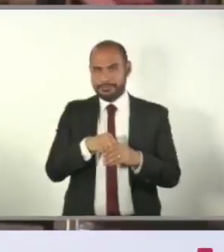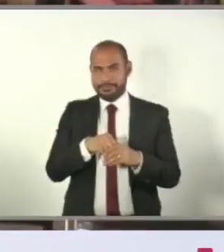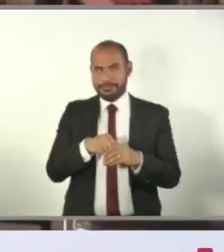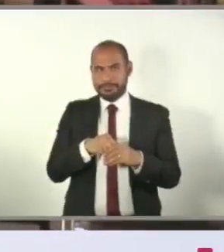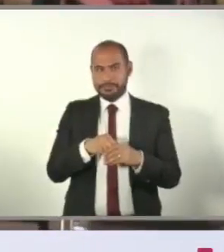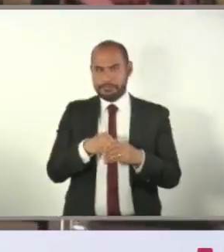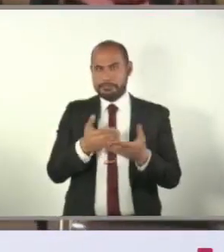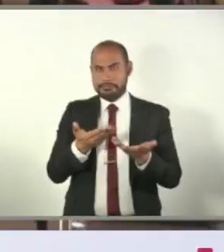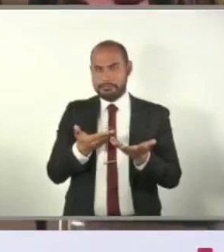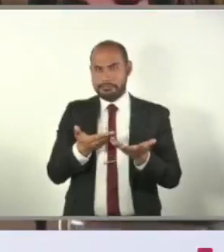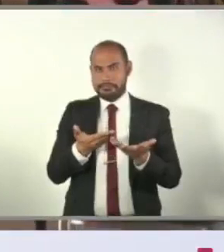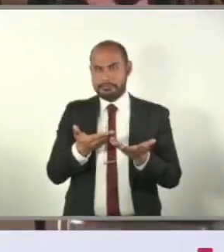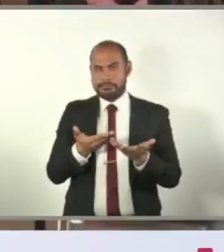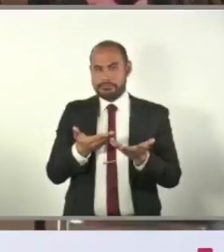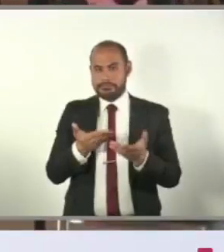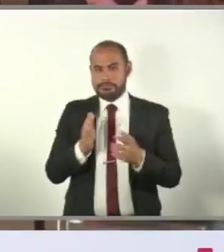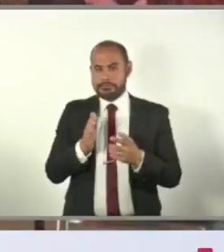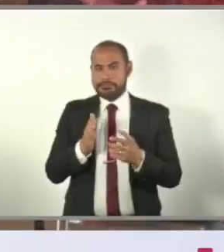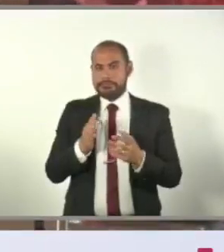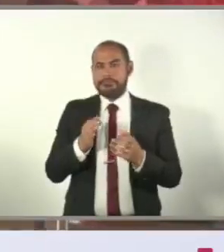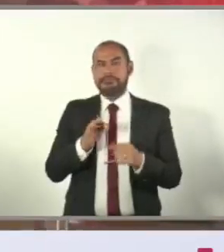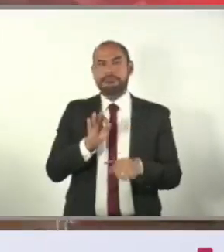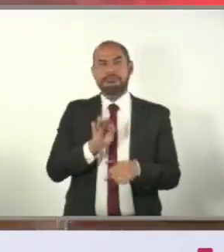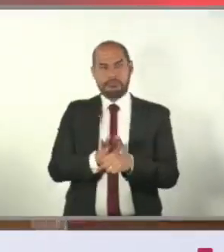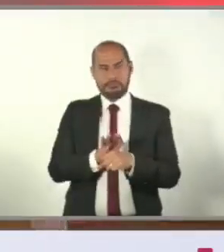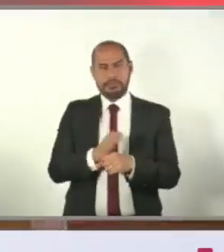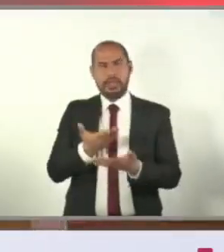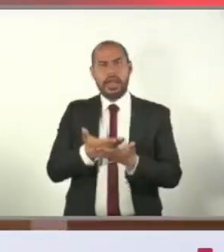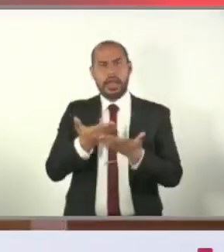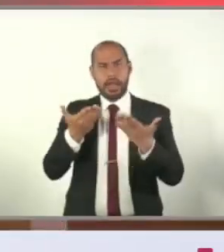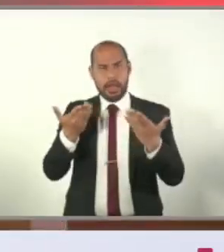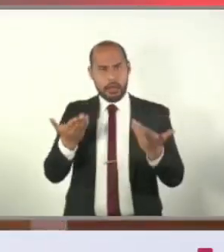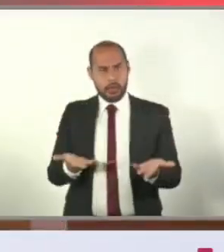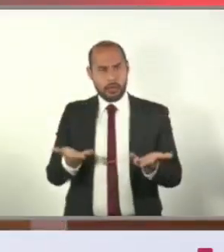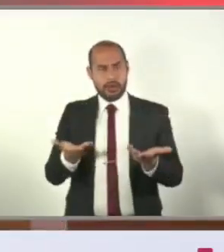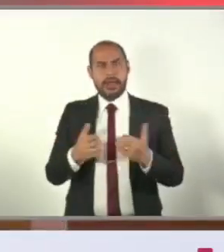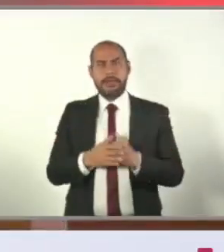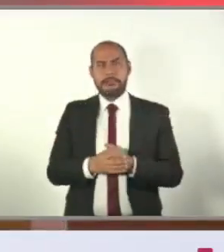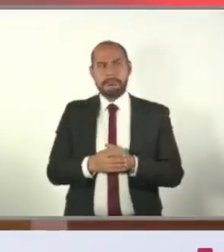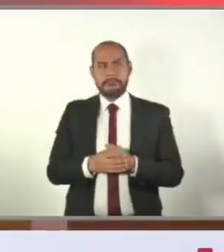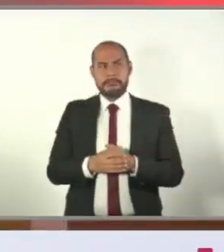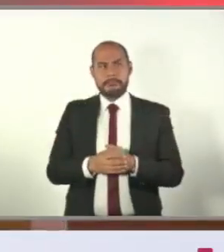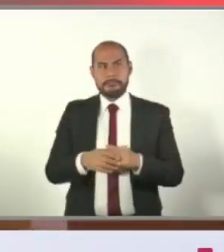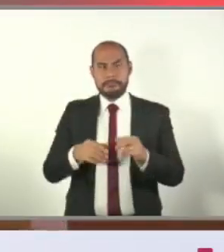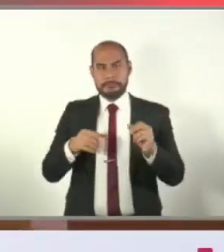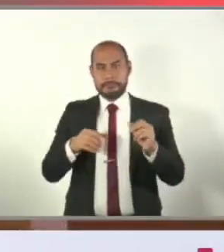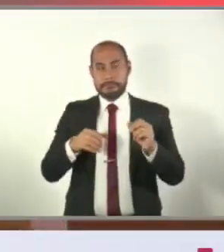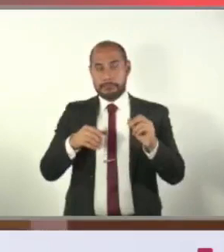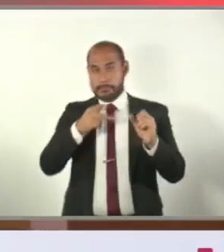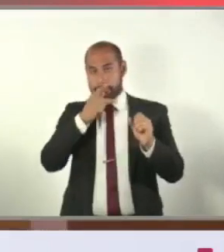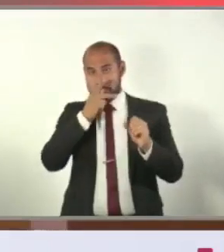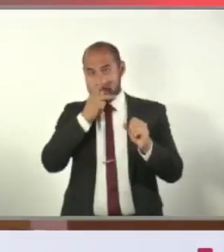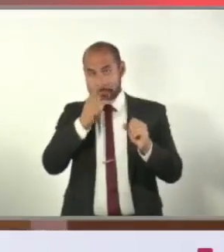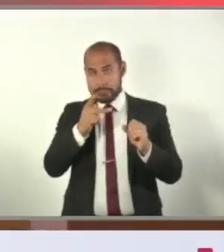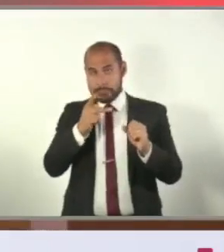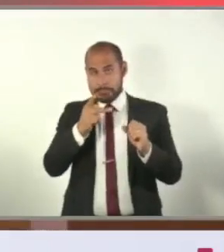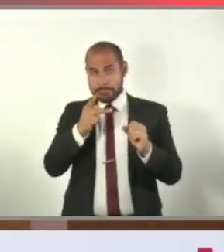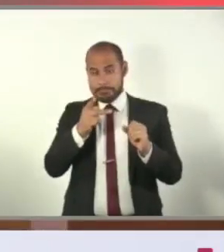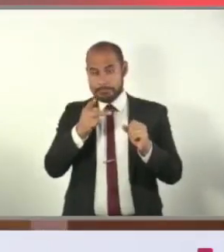Y hoy define también este término